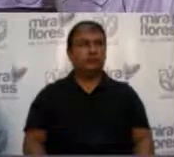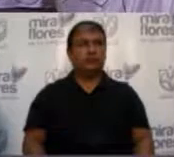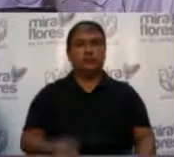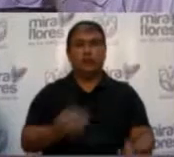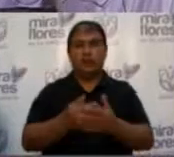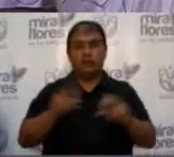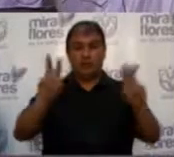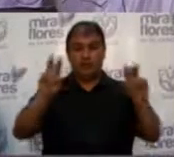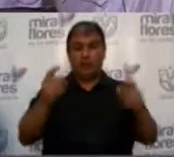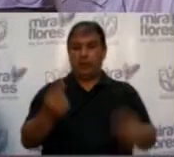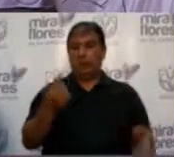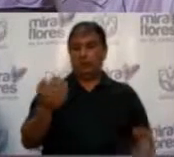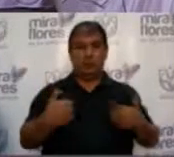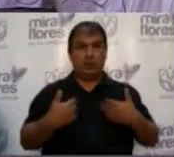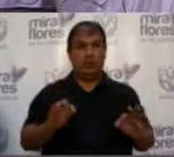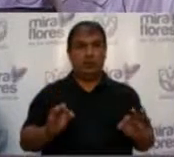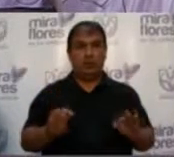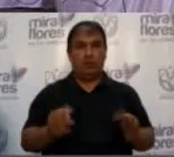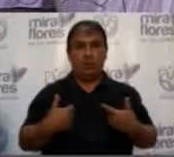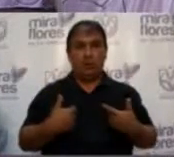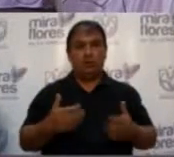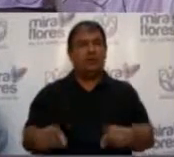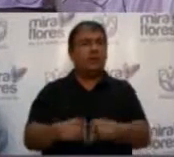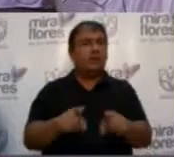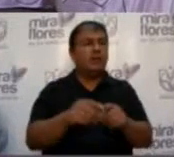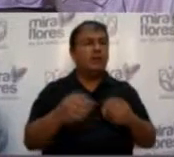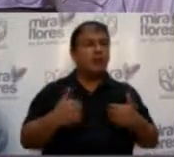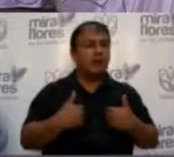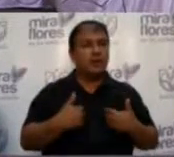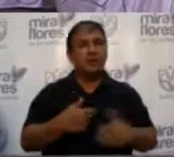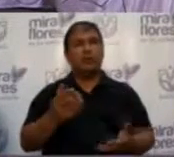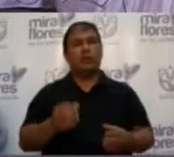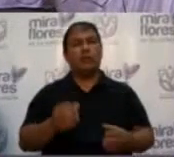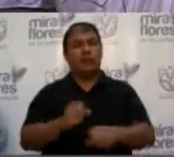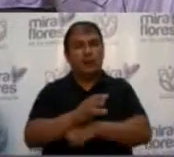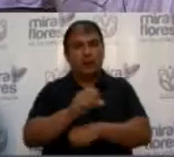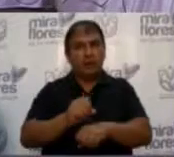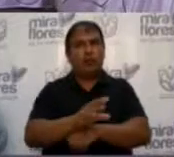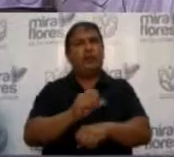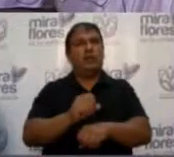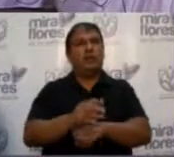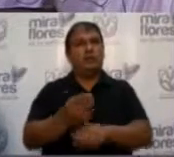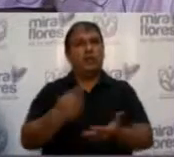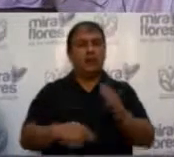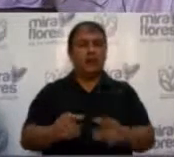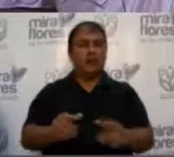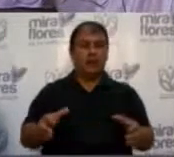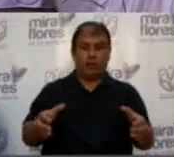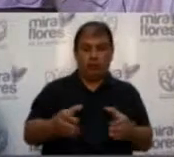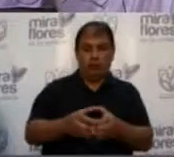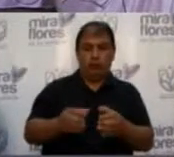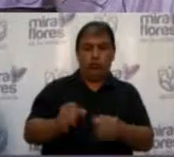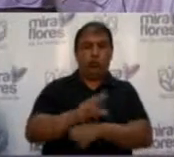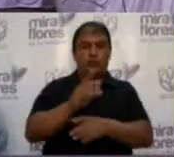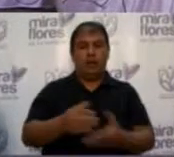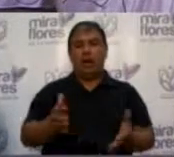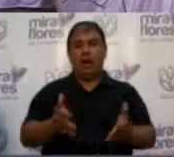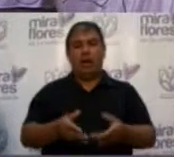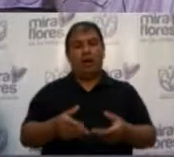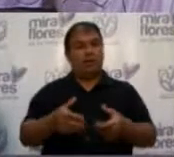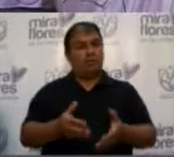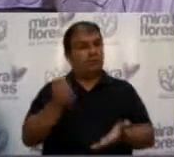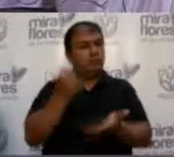Muy bien, es un tema único que tenemos y tenemos también una recomendación para que el Pleno del Consejo apruebe esta ordenanza